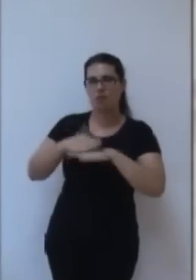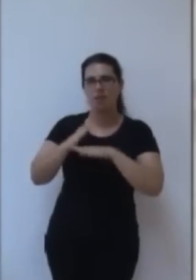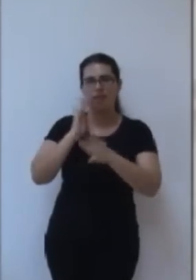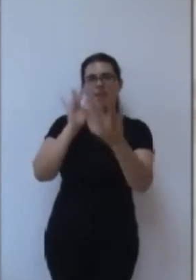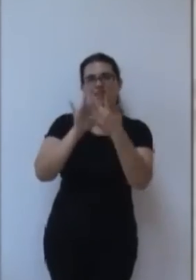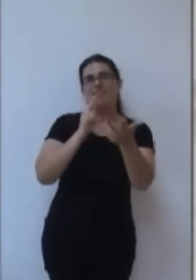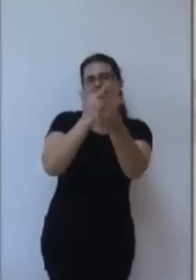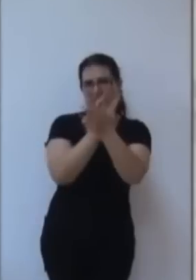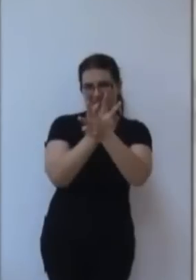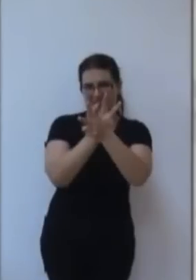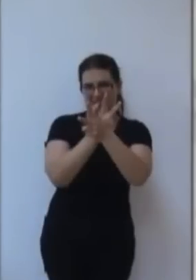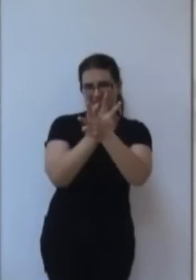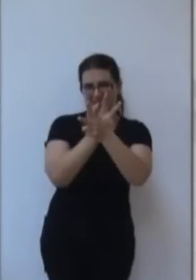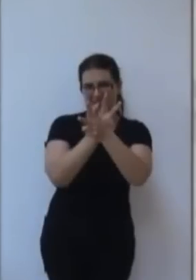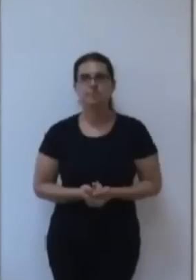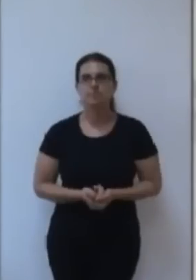apoyo, ¿no?